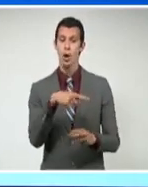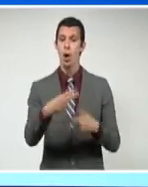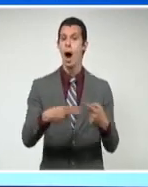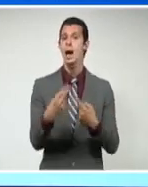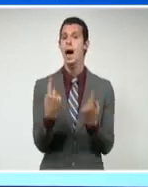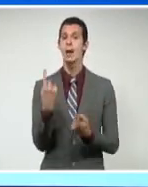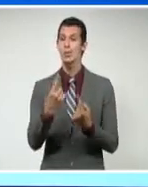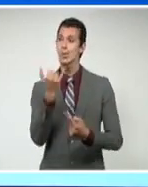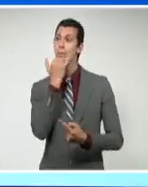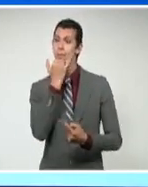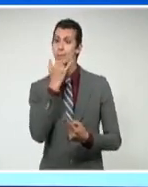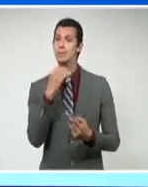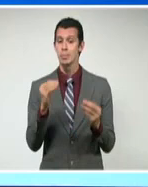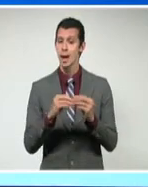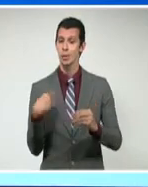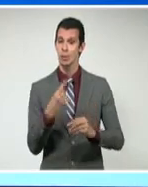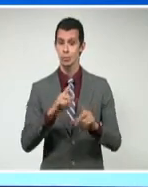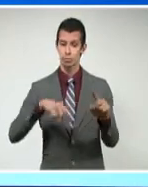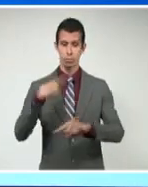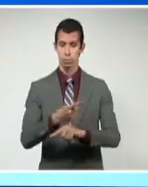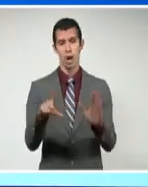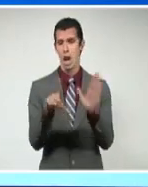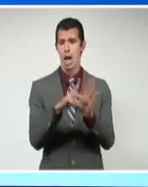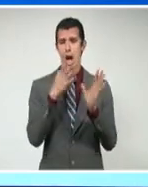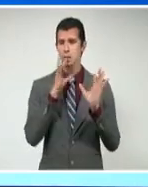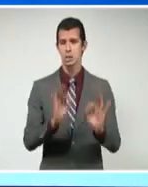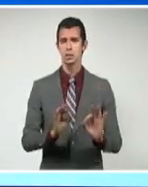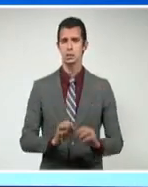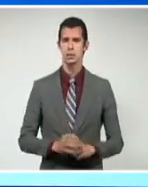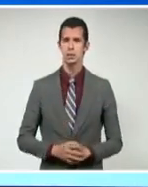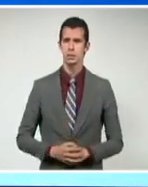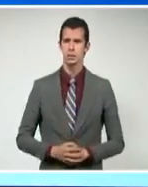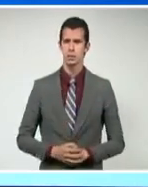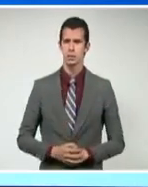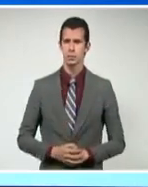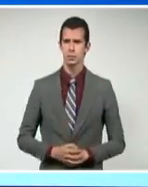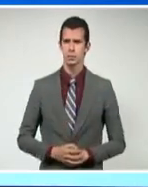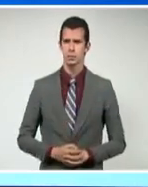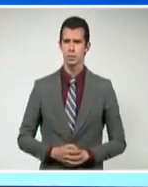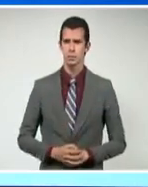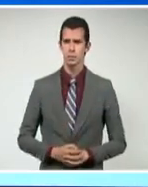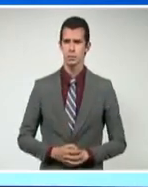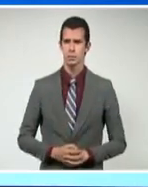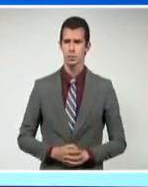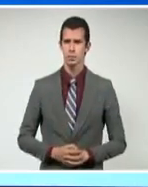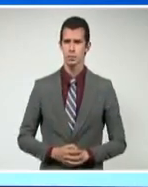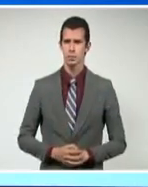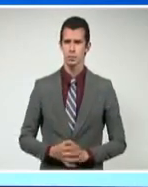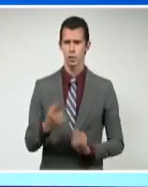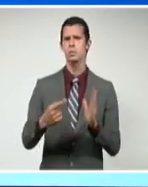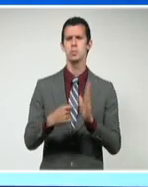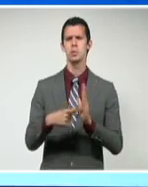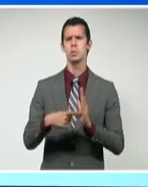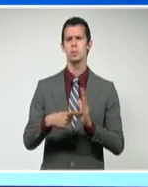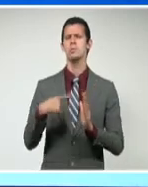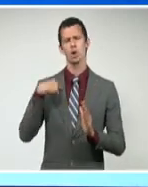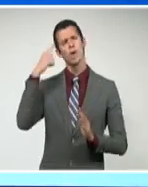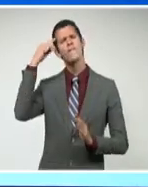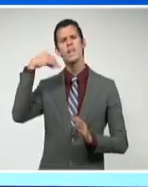severidad merecida para cada uno de ellos. En mi caso, yo no tengo la menor duda de que eso va a ocurrir así,